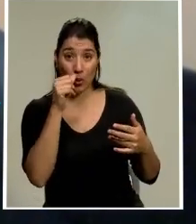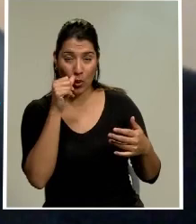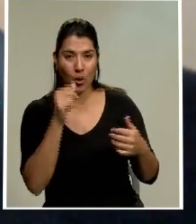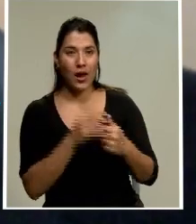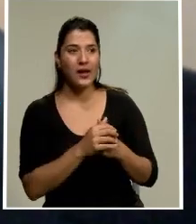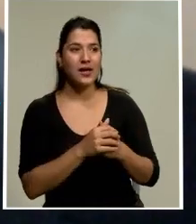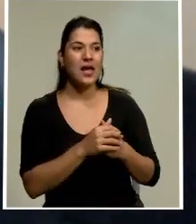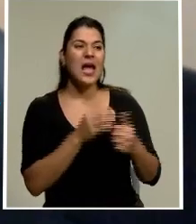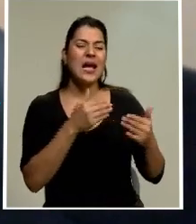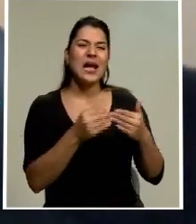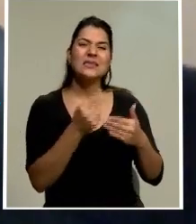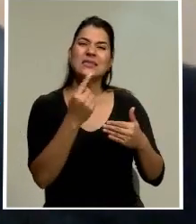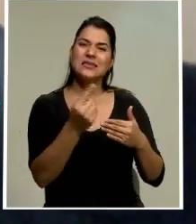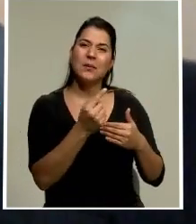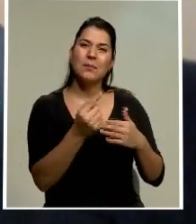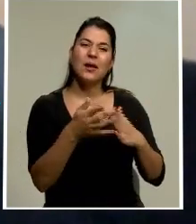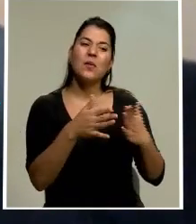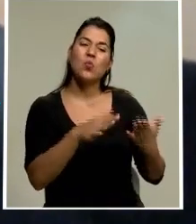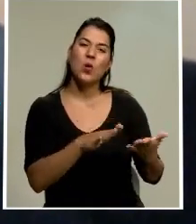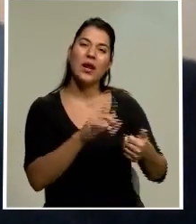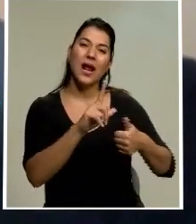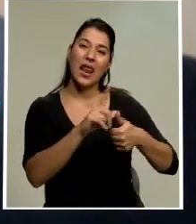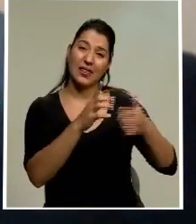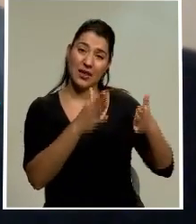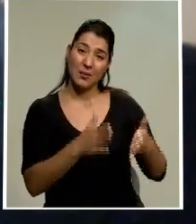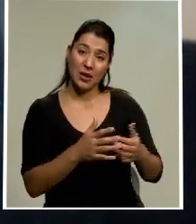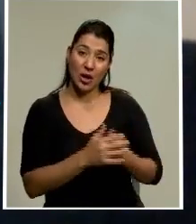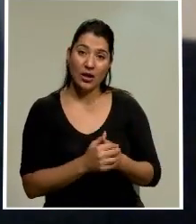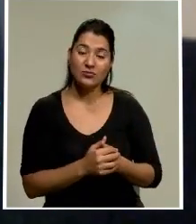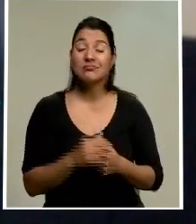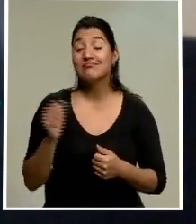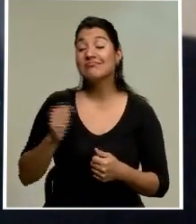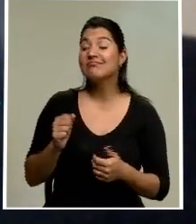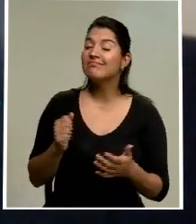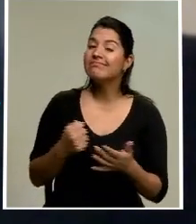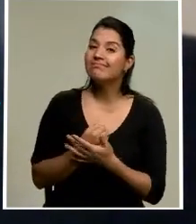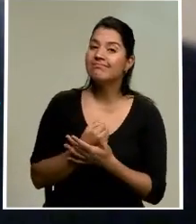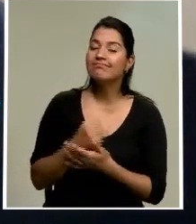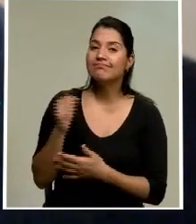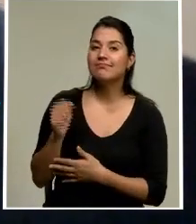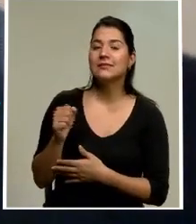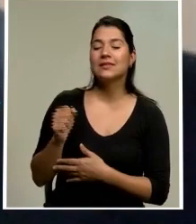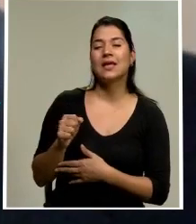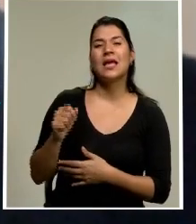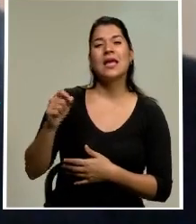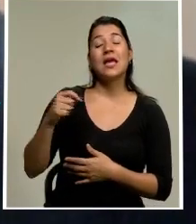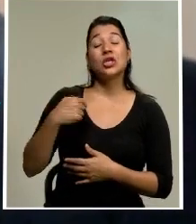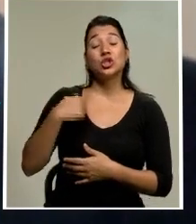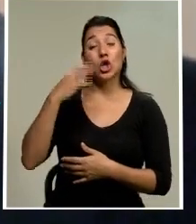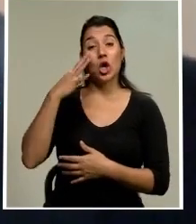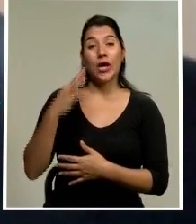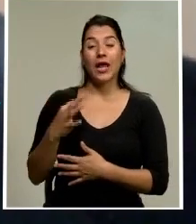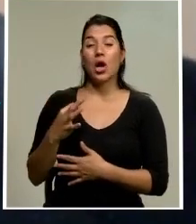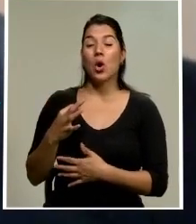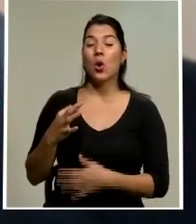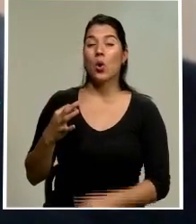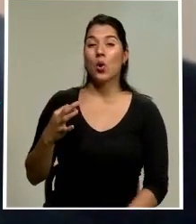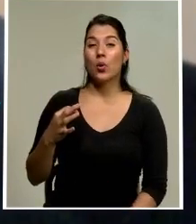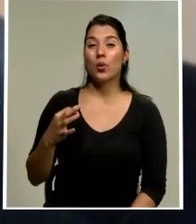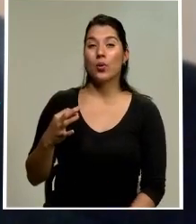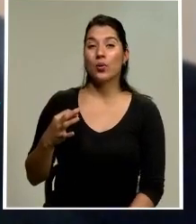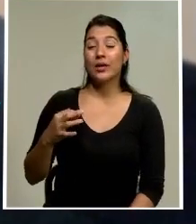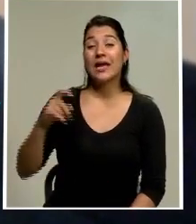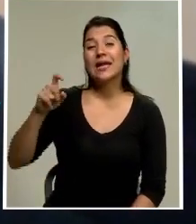muertos, lamentablemente. Sí, lamentablemente, ¿verdad? Se requiere, yo creo que